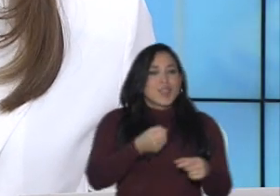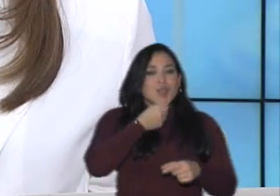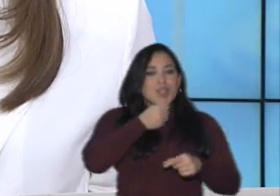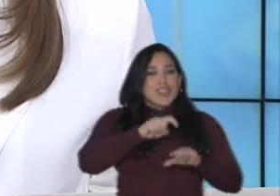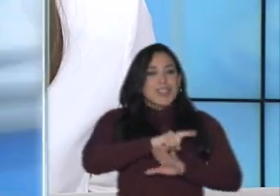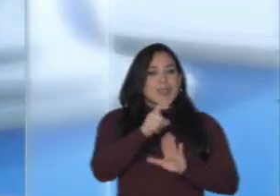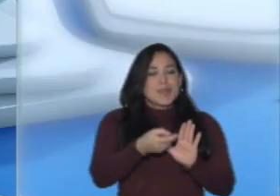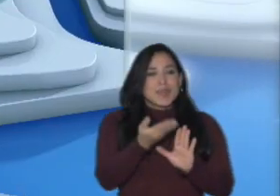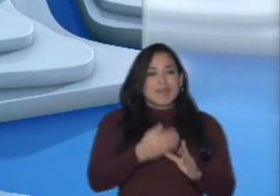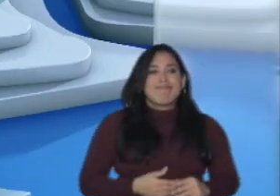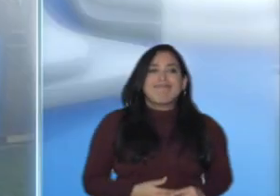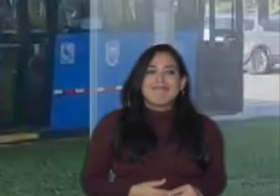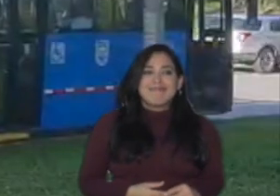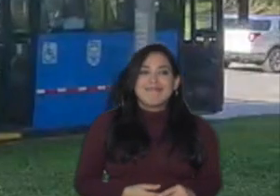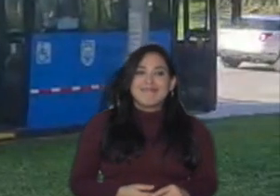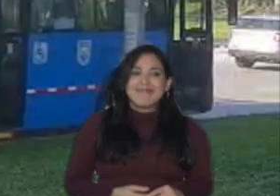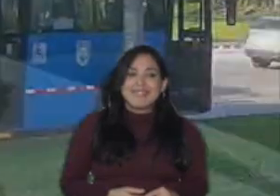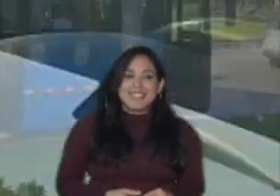más noticias.